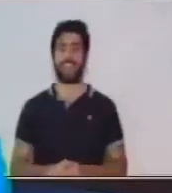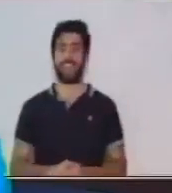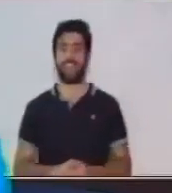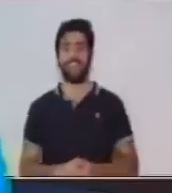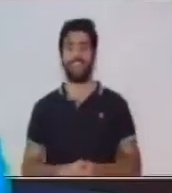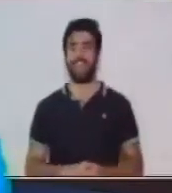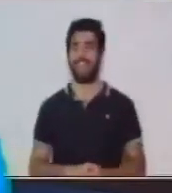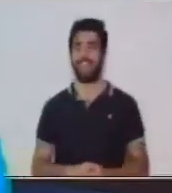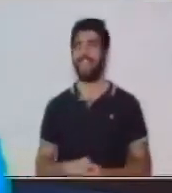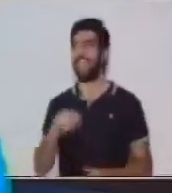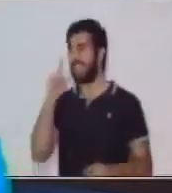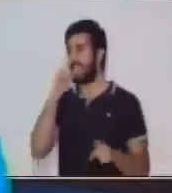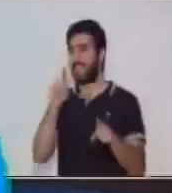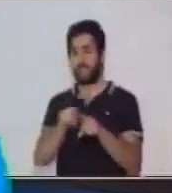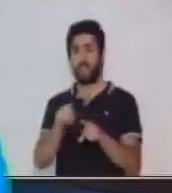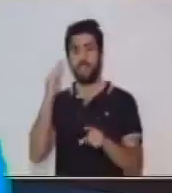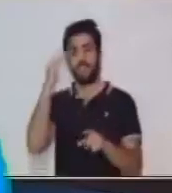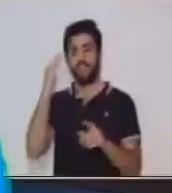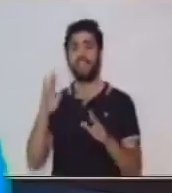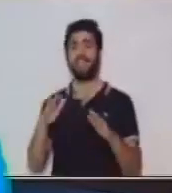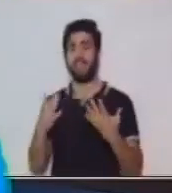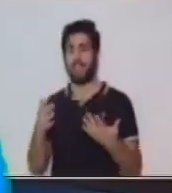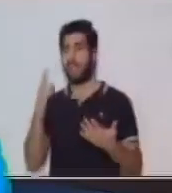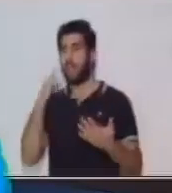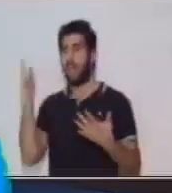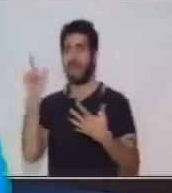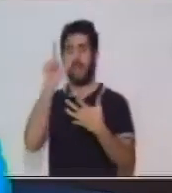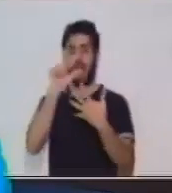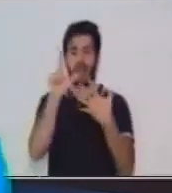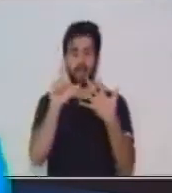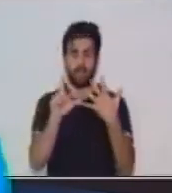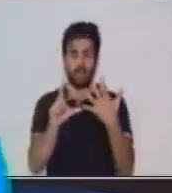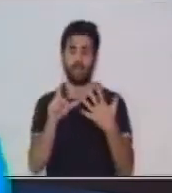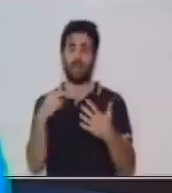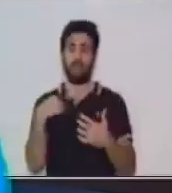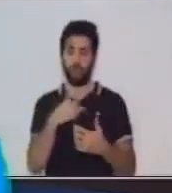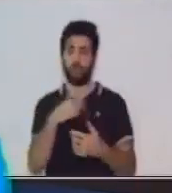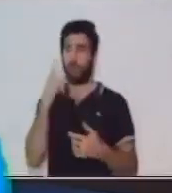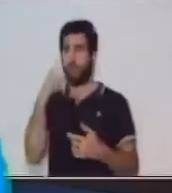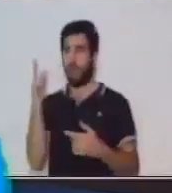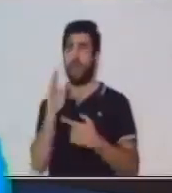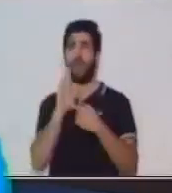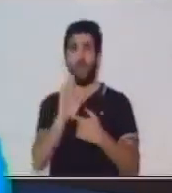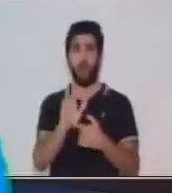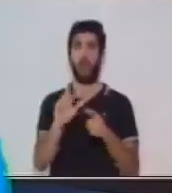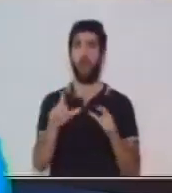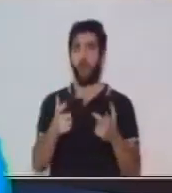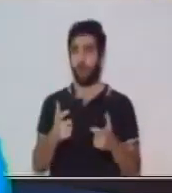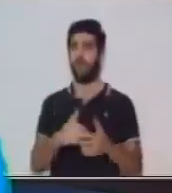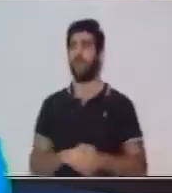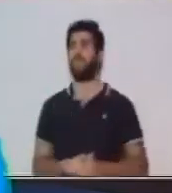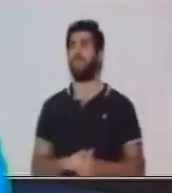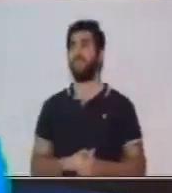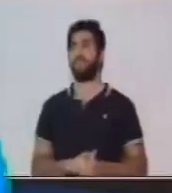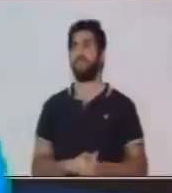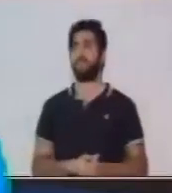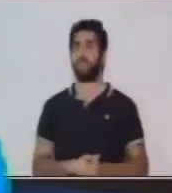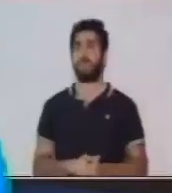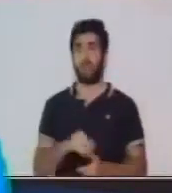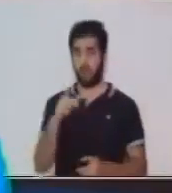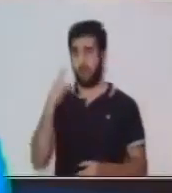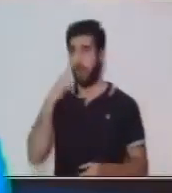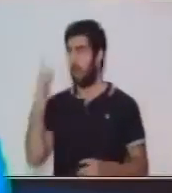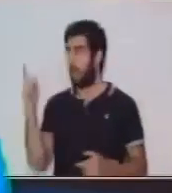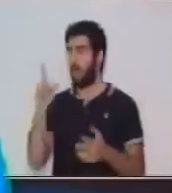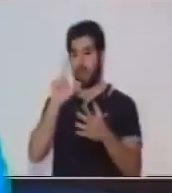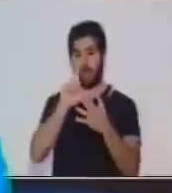que tener presente las características que directamente debe de tener una leyenda. Las hemos escuchado